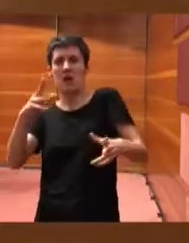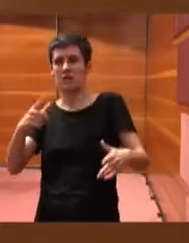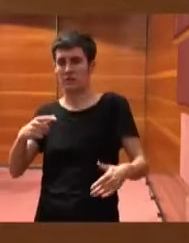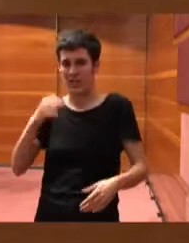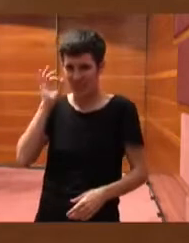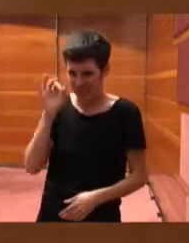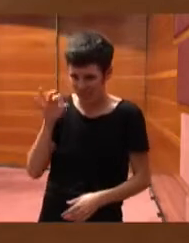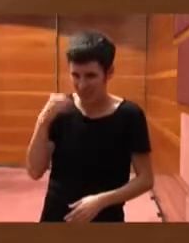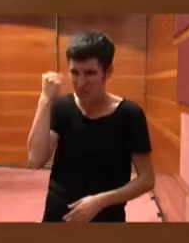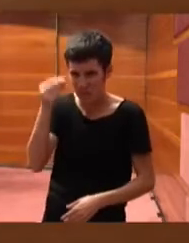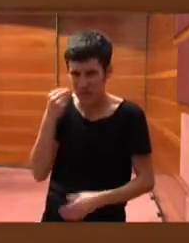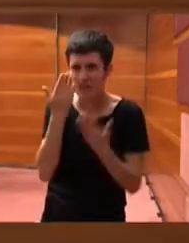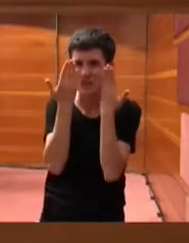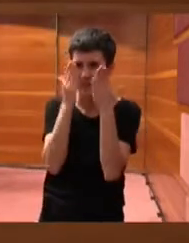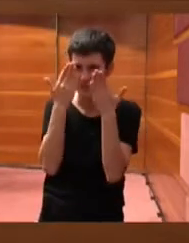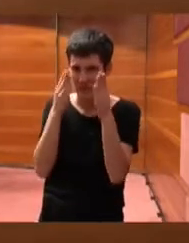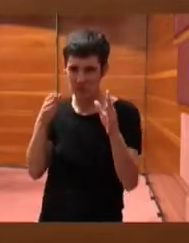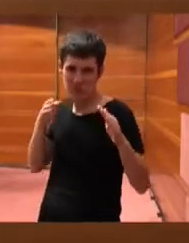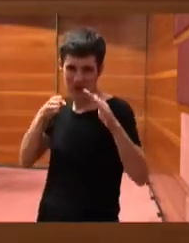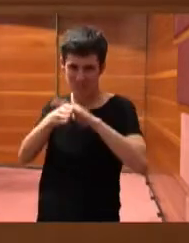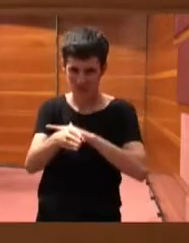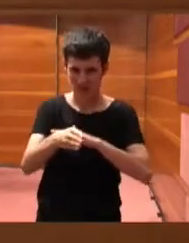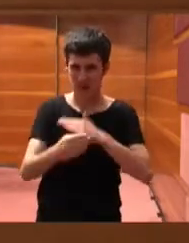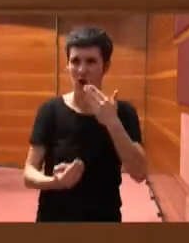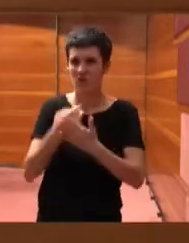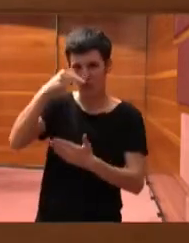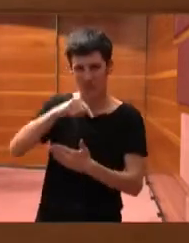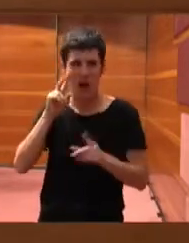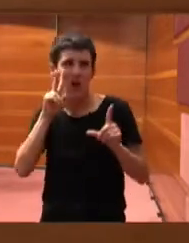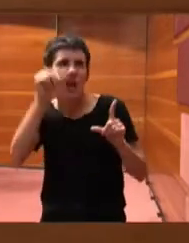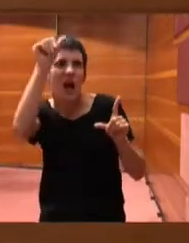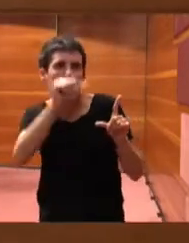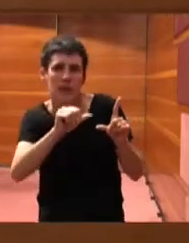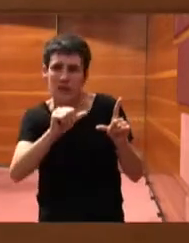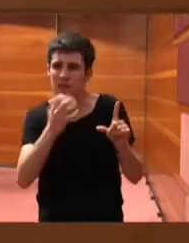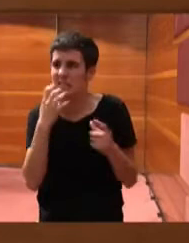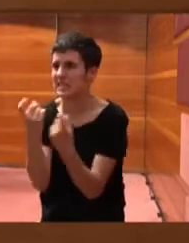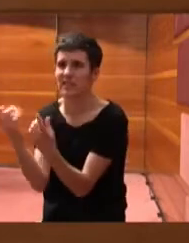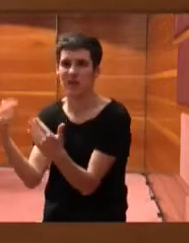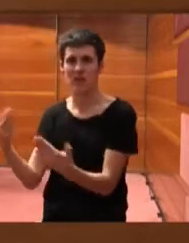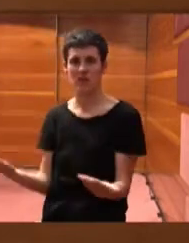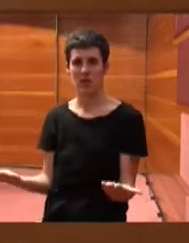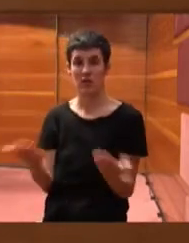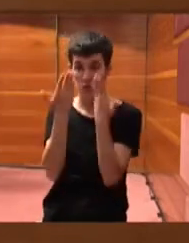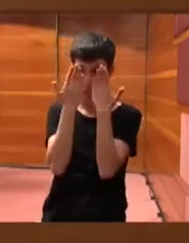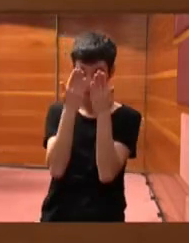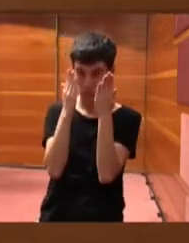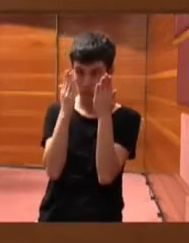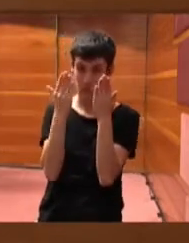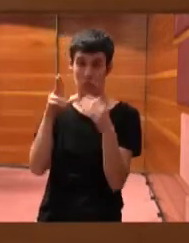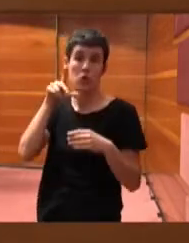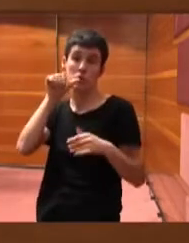a entrar en YouTube a ver la conferencia de hoy si no tiene una necesidad? ¿Si no lo ha identificado? ¿Va a ser YouTube el mejor canal? ¿Nos lo hemos